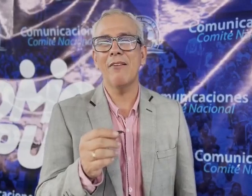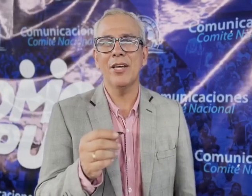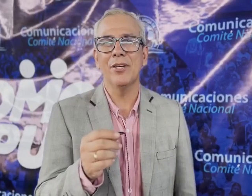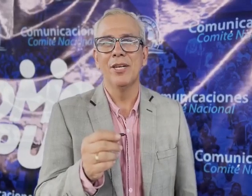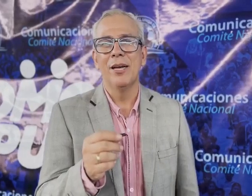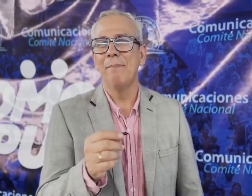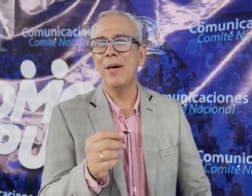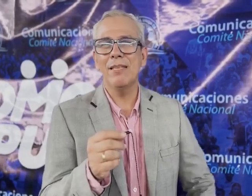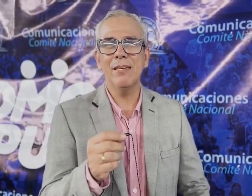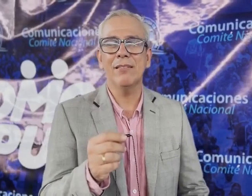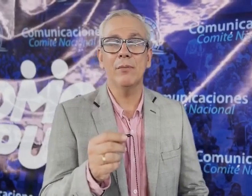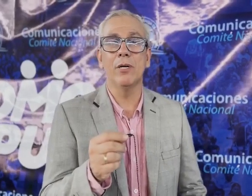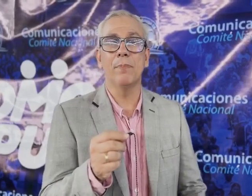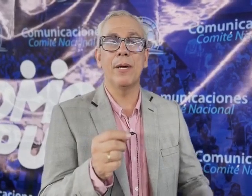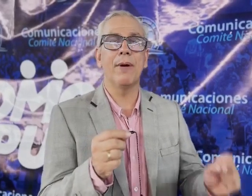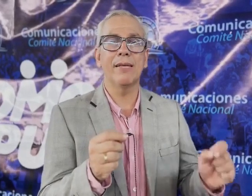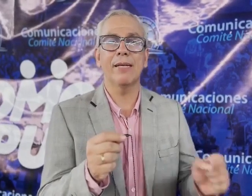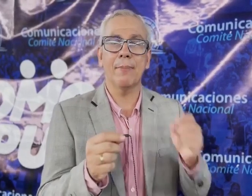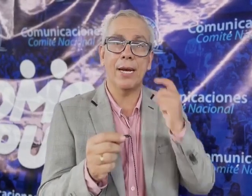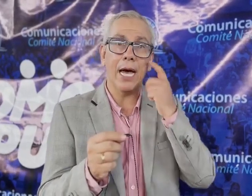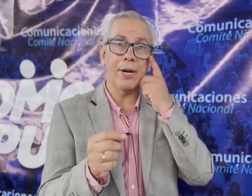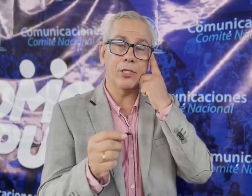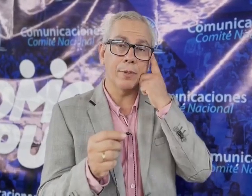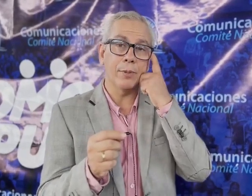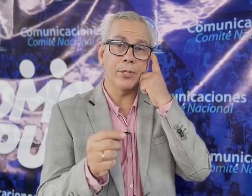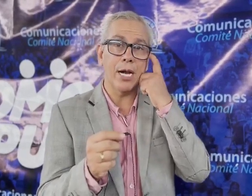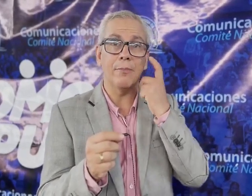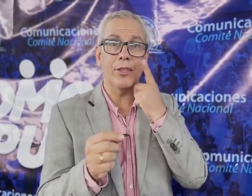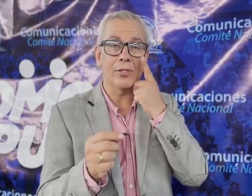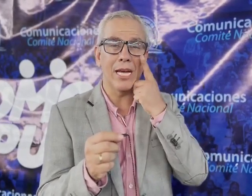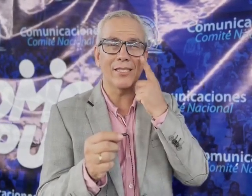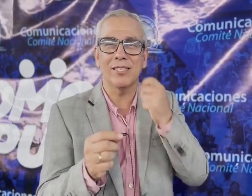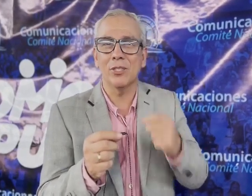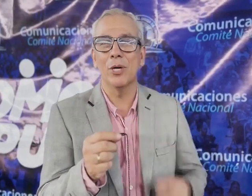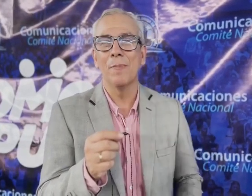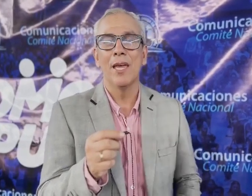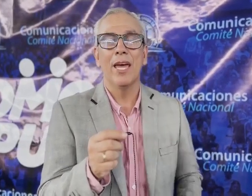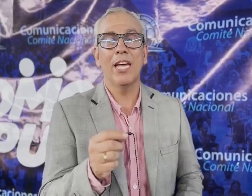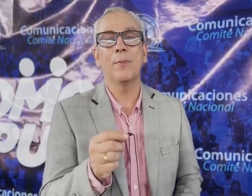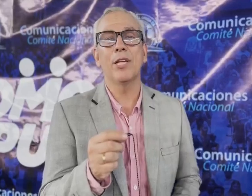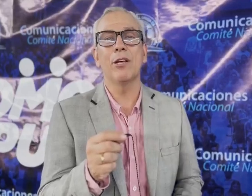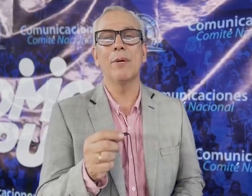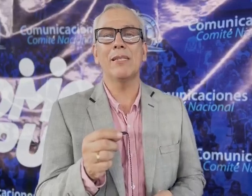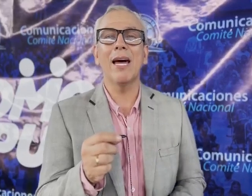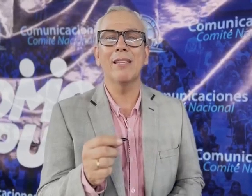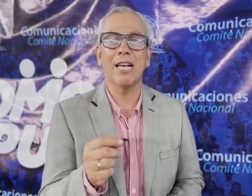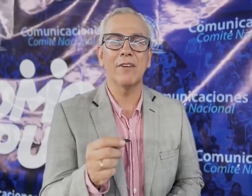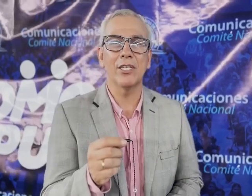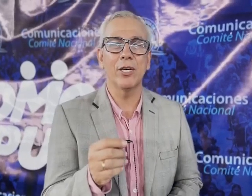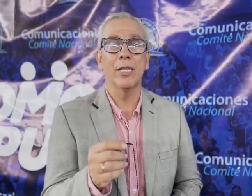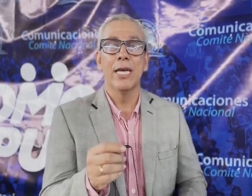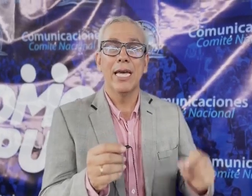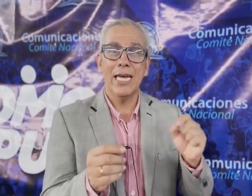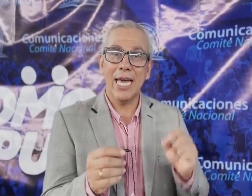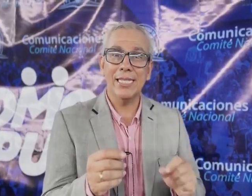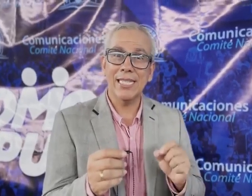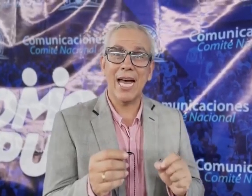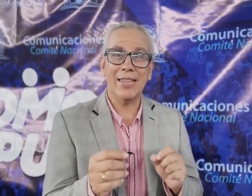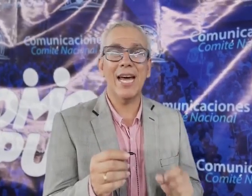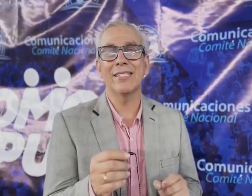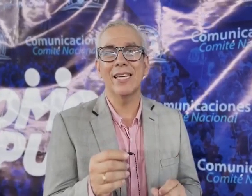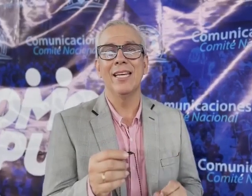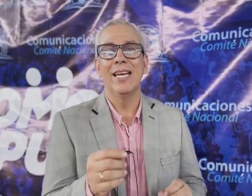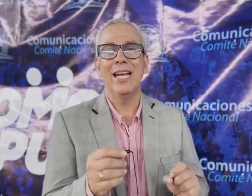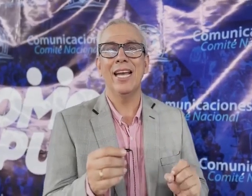este sábado, bellísimo, permanece en la palabra. El supervisor Armando Sánchez estuvo exponiendo el mensaje de salvación. Y